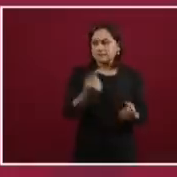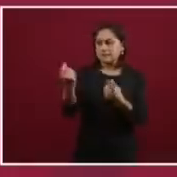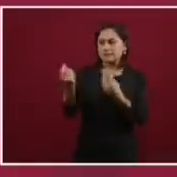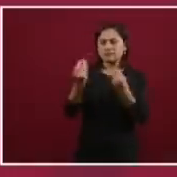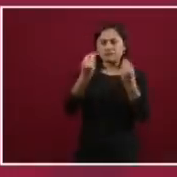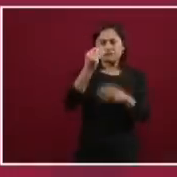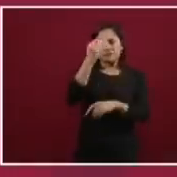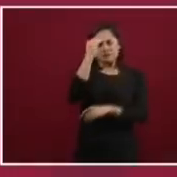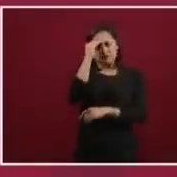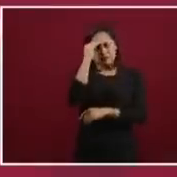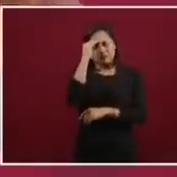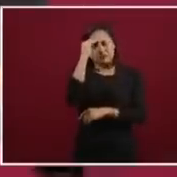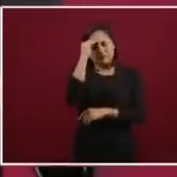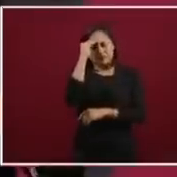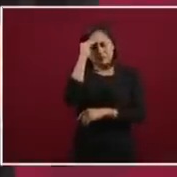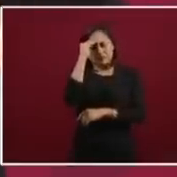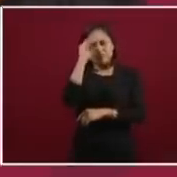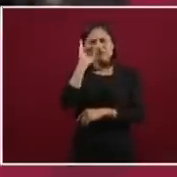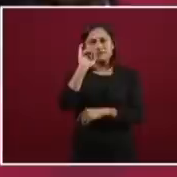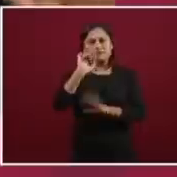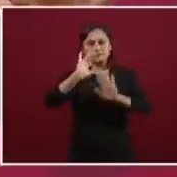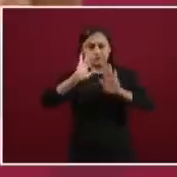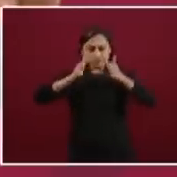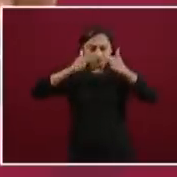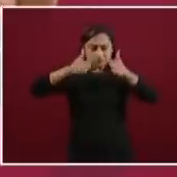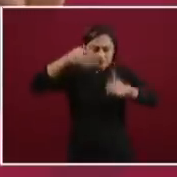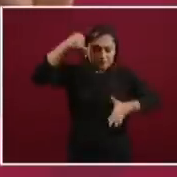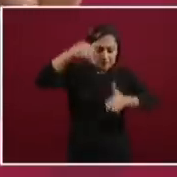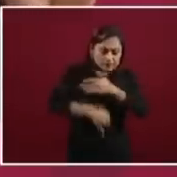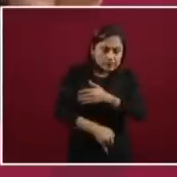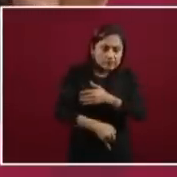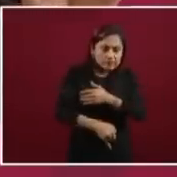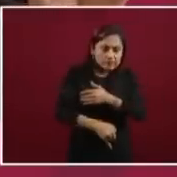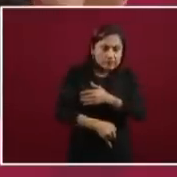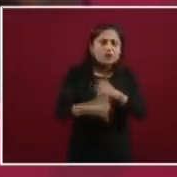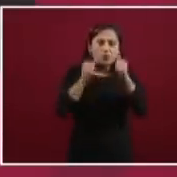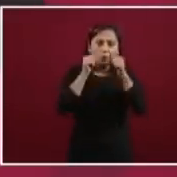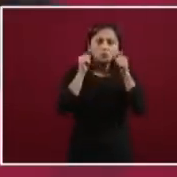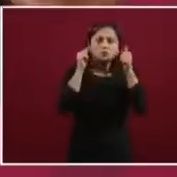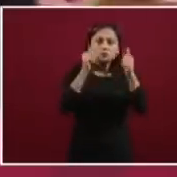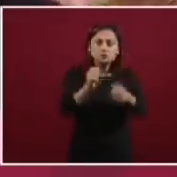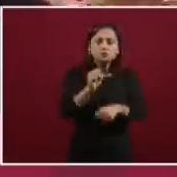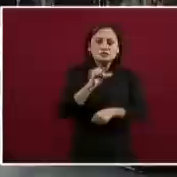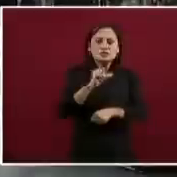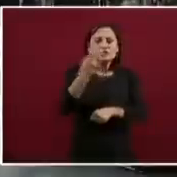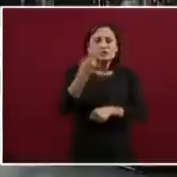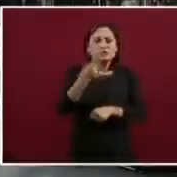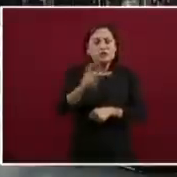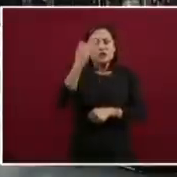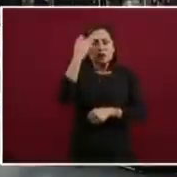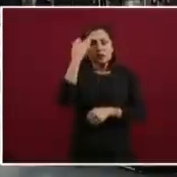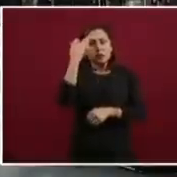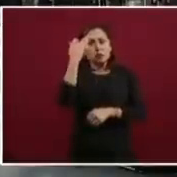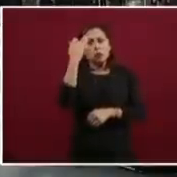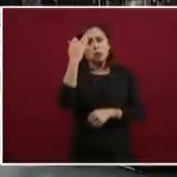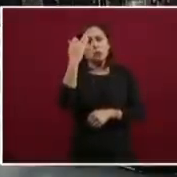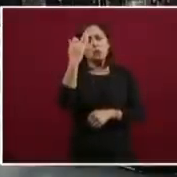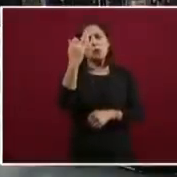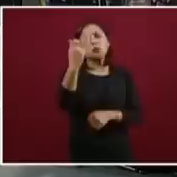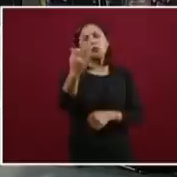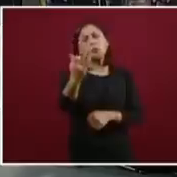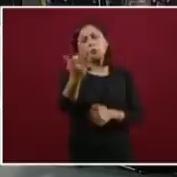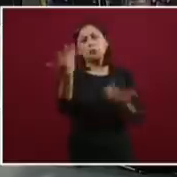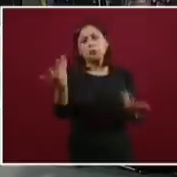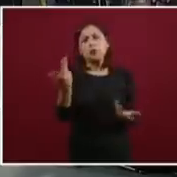si está bien atender las causas pero eso va a llevar mucho tiempo y mientras si se siguen cometiendo